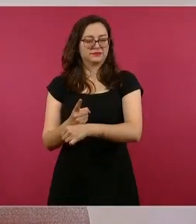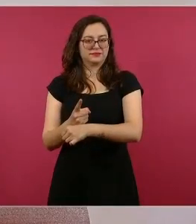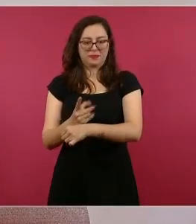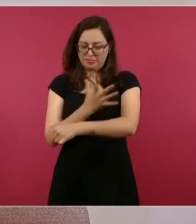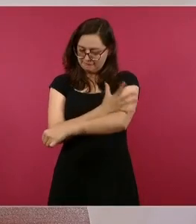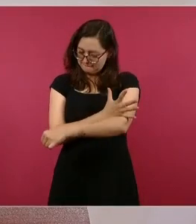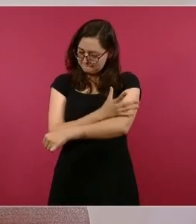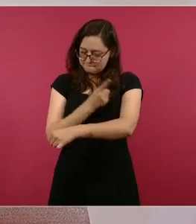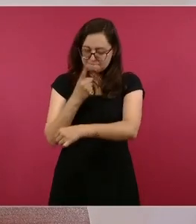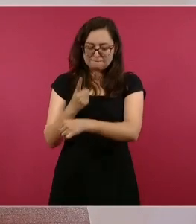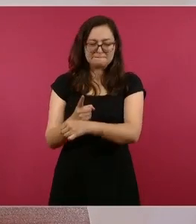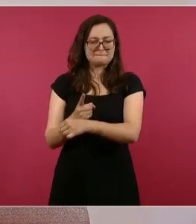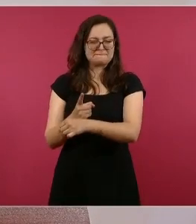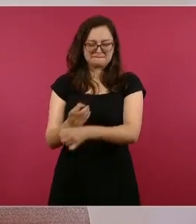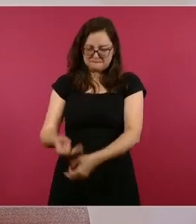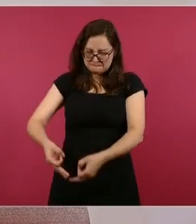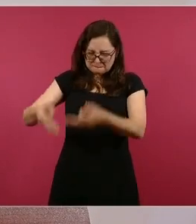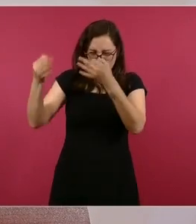íntegra.